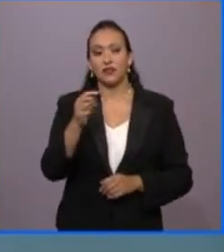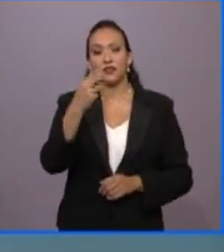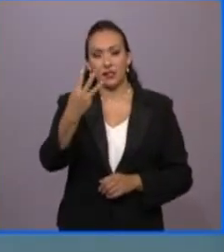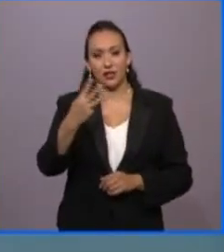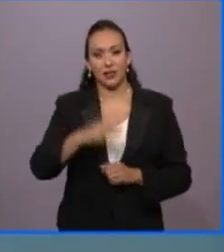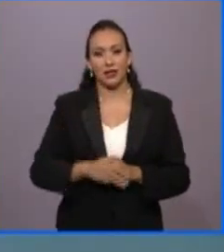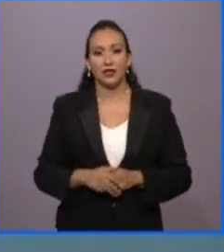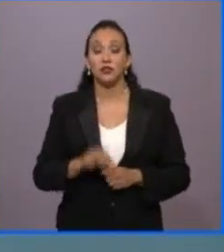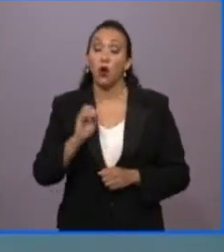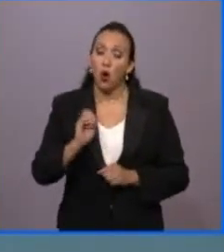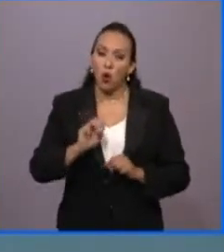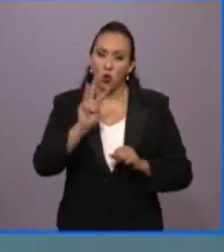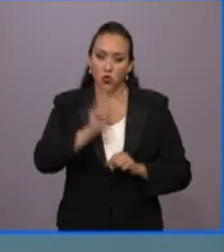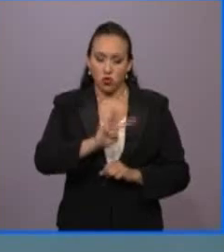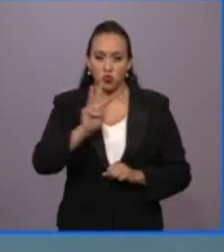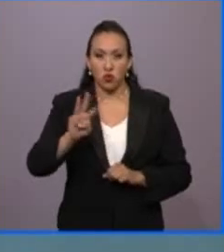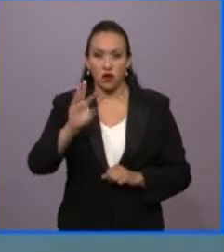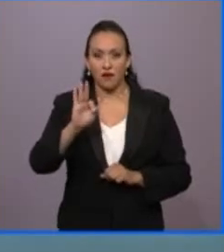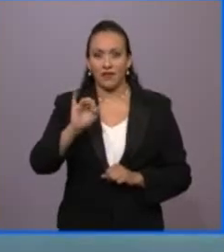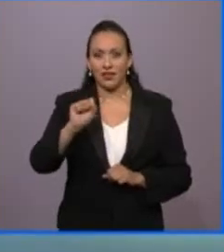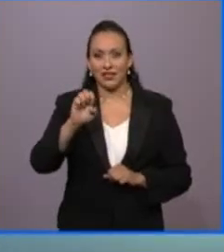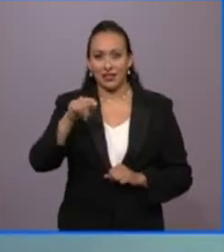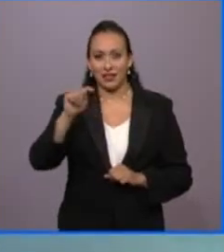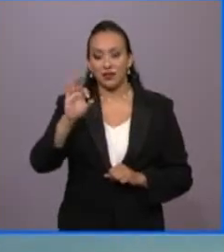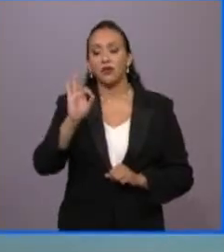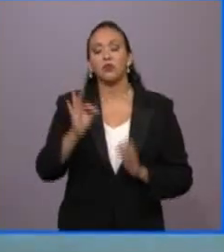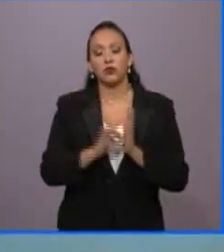800-833-7233, y en su sitio web